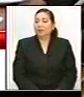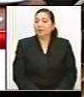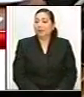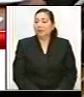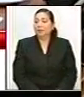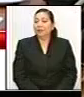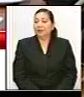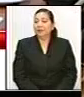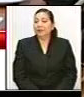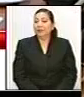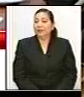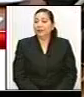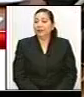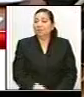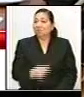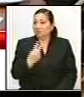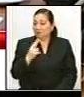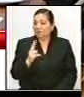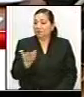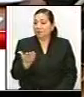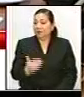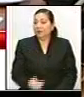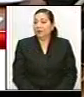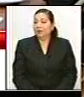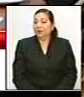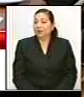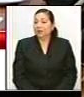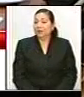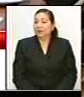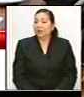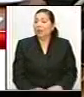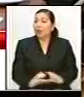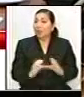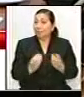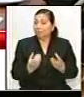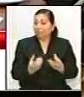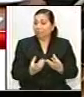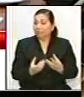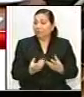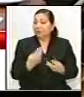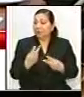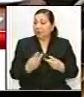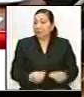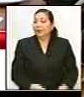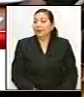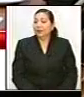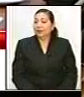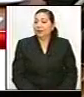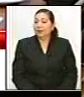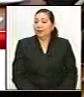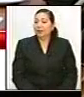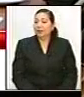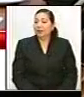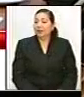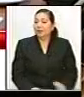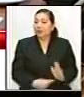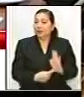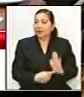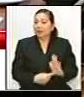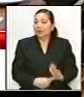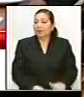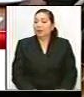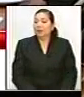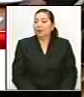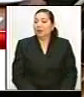Nada, señores. Ahí está. Y ahora la casa. Y eso el Congreso me cita y me dice que presente